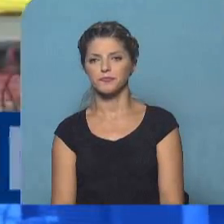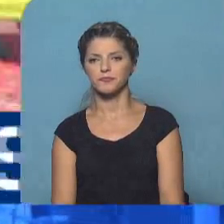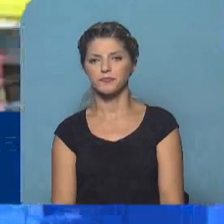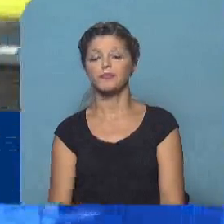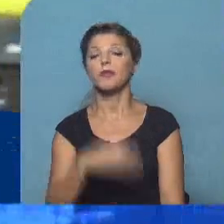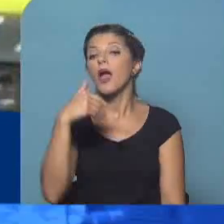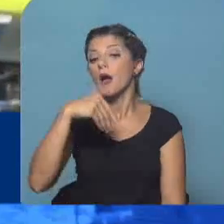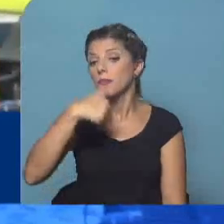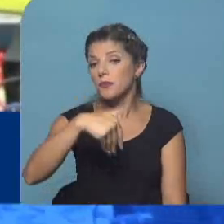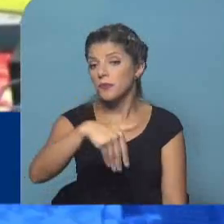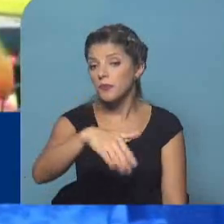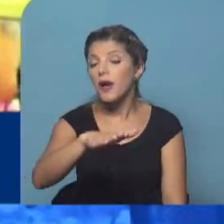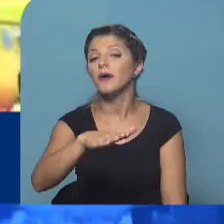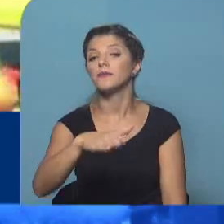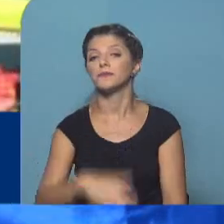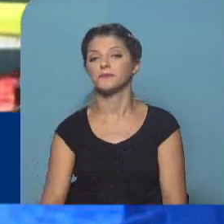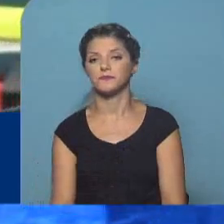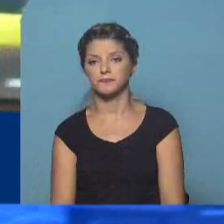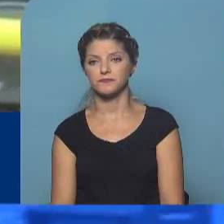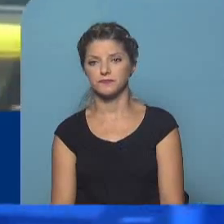Cuando regresemos en instantes,